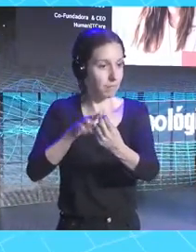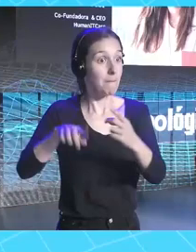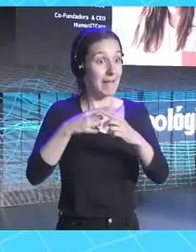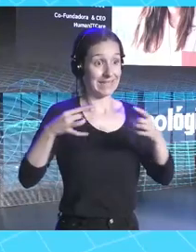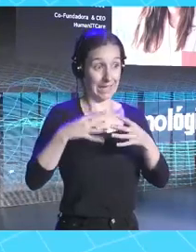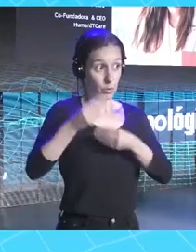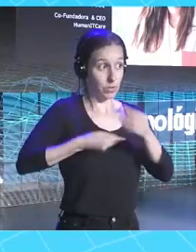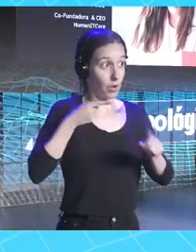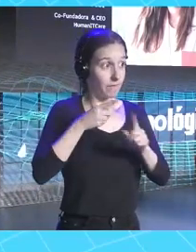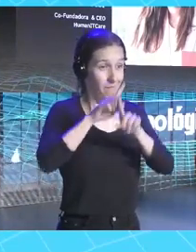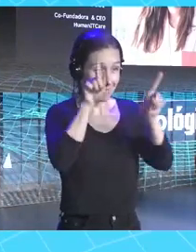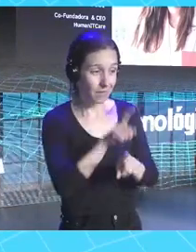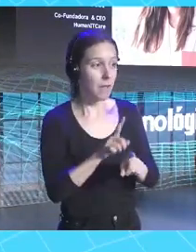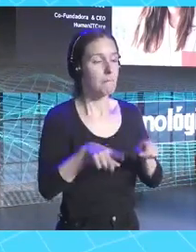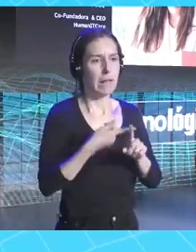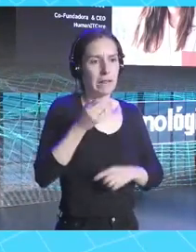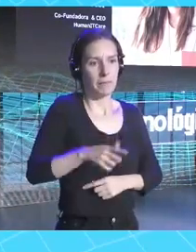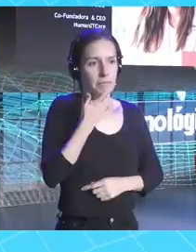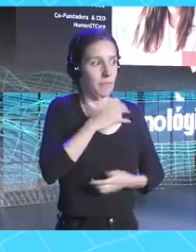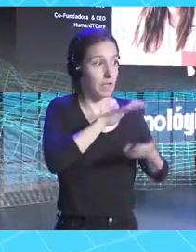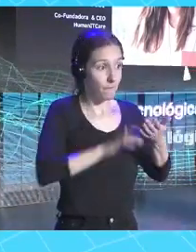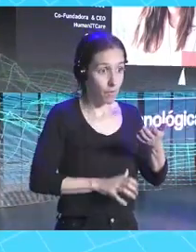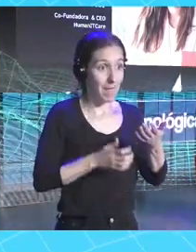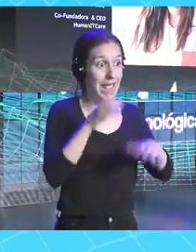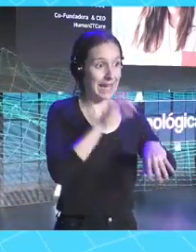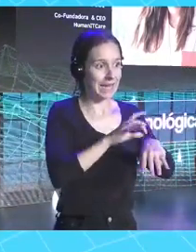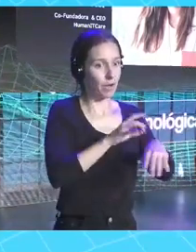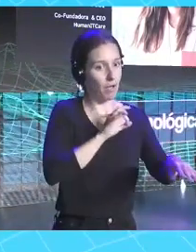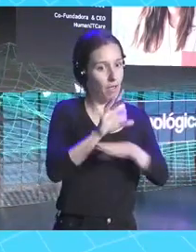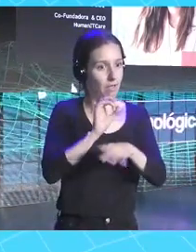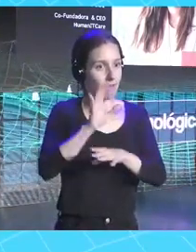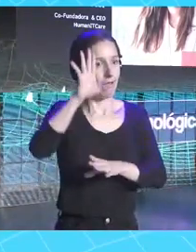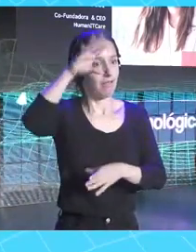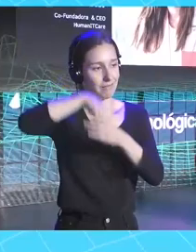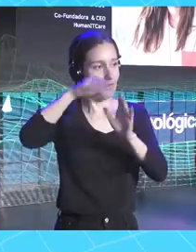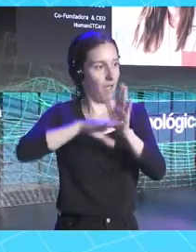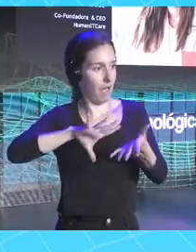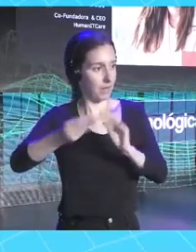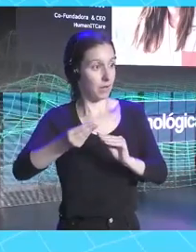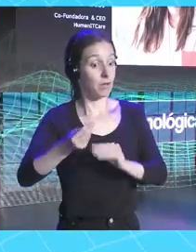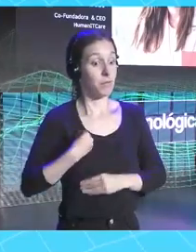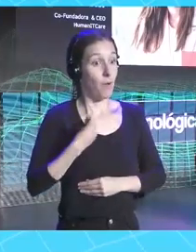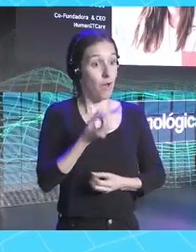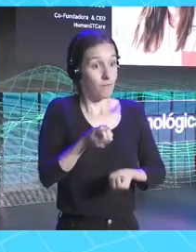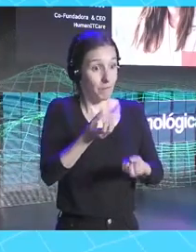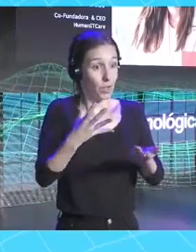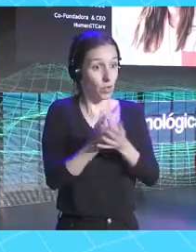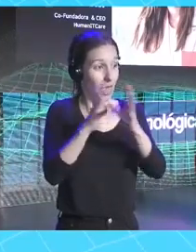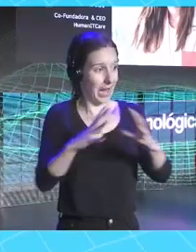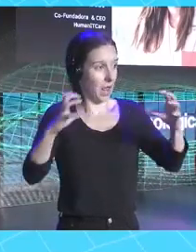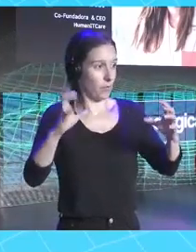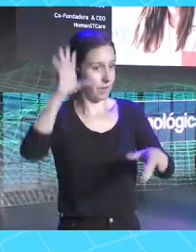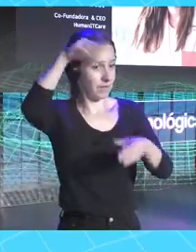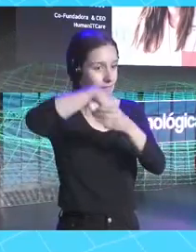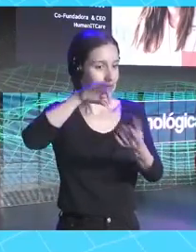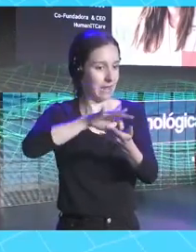pues incluso enviar algo tan importante como un informe clínico entonces toda esta información lo que hace es que se compila en nuestra nube en un